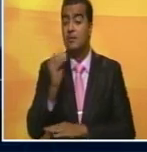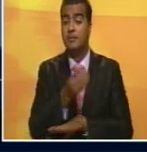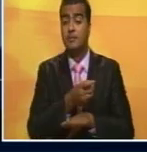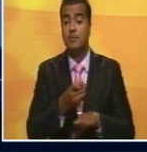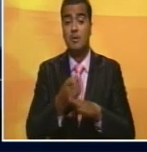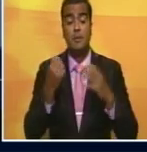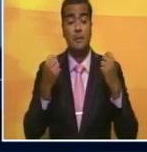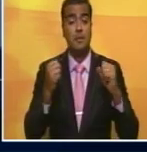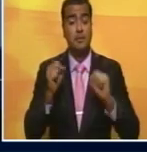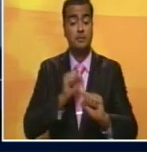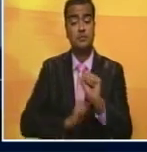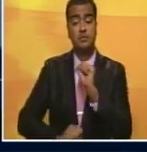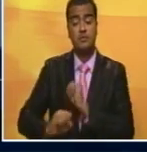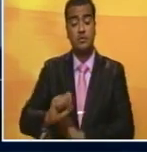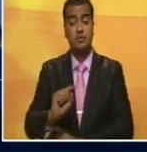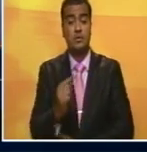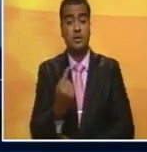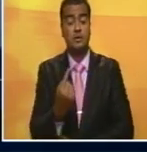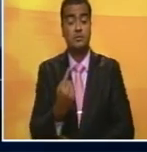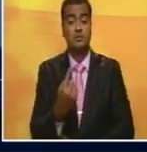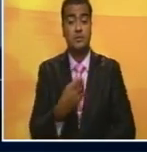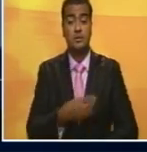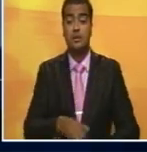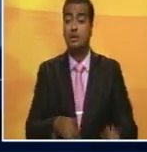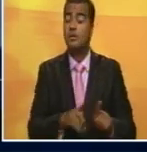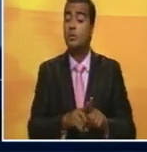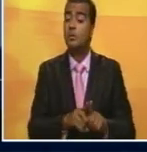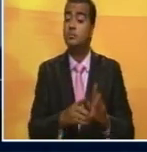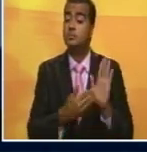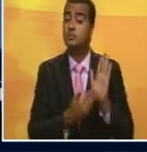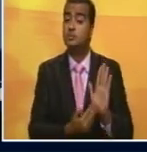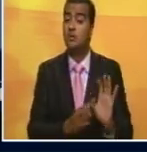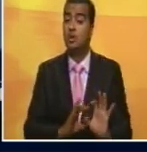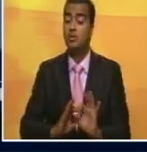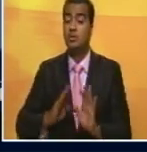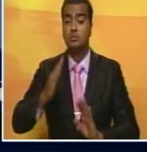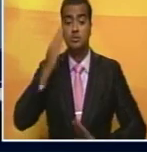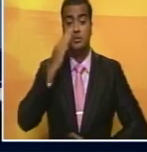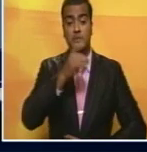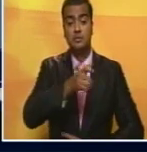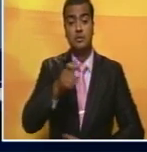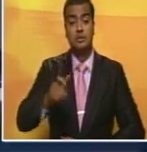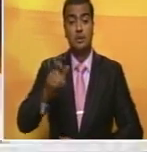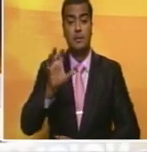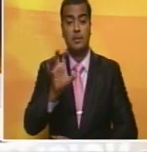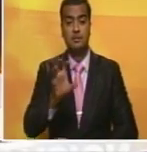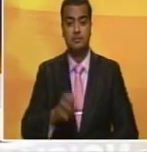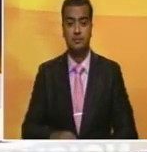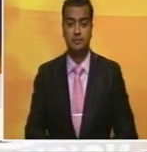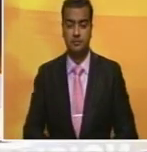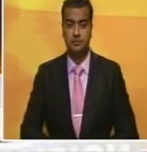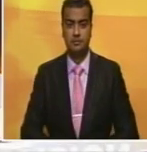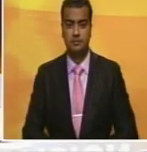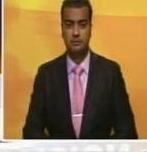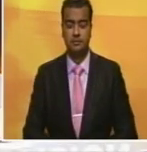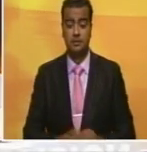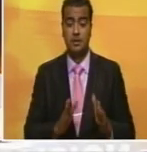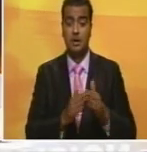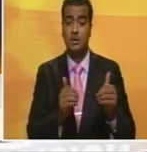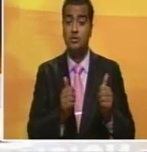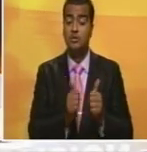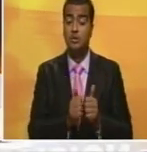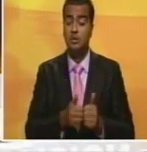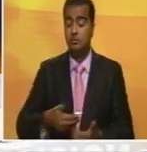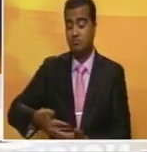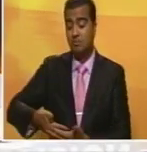busca preparar la defensa de la soberanía y a su vez demostrar la unión cívico-militar en el país. En el estado Anzoátegui,